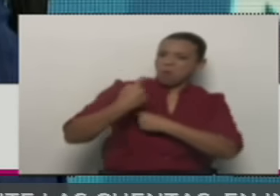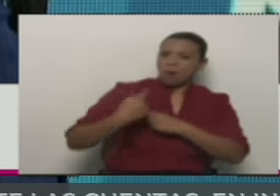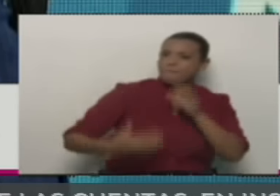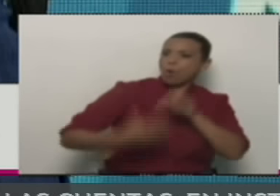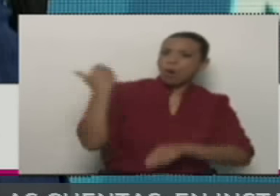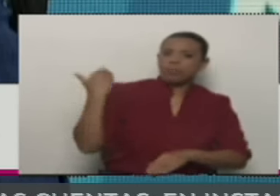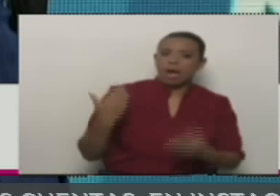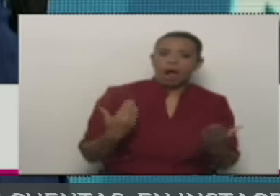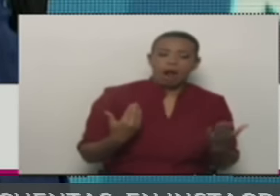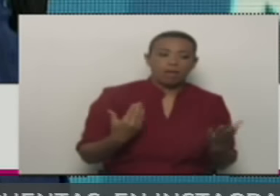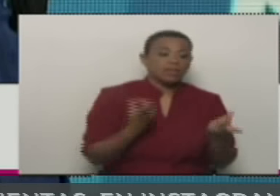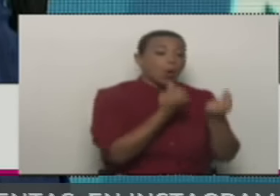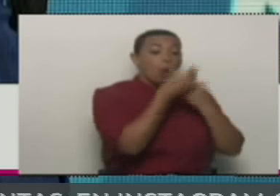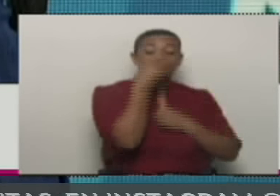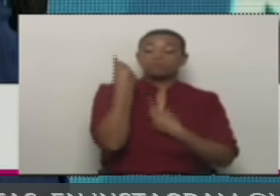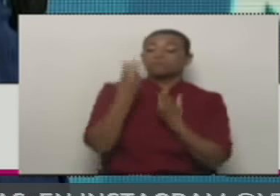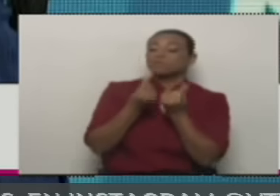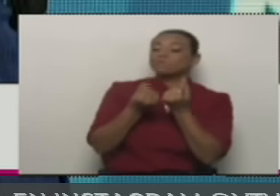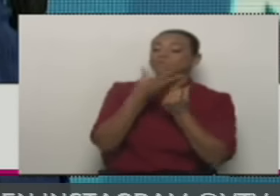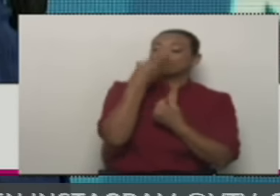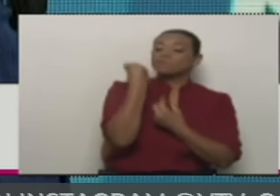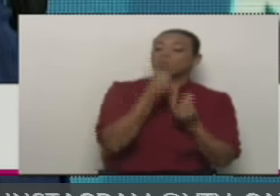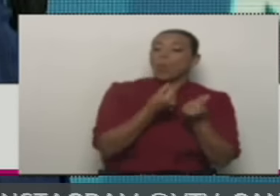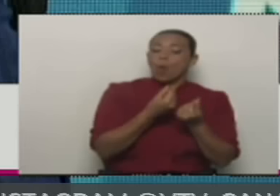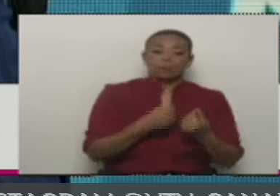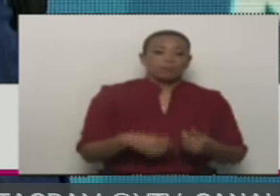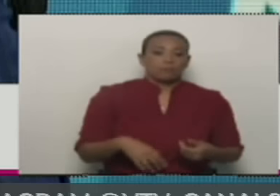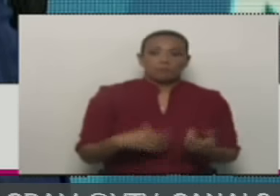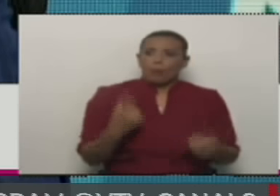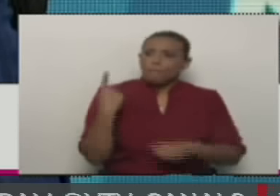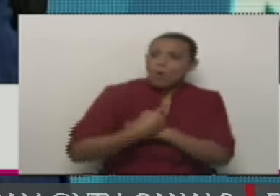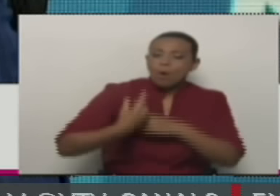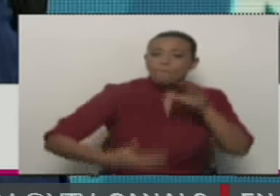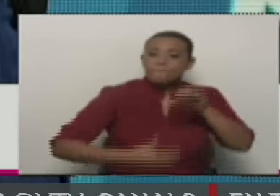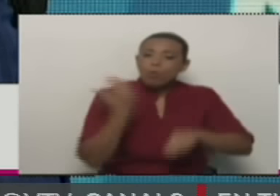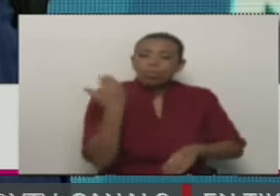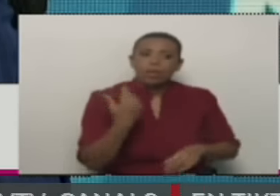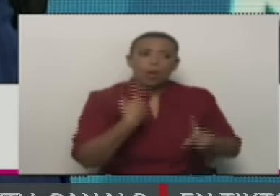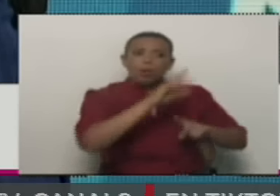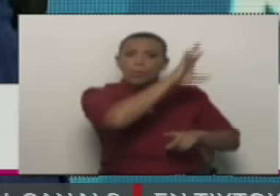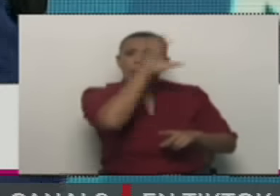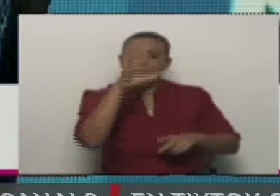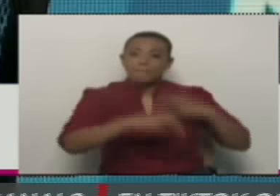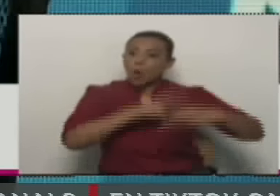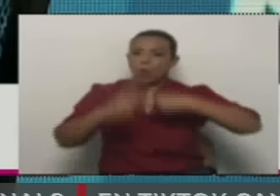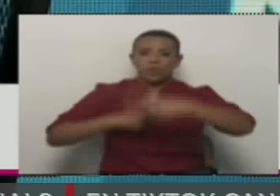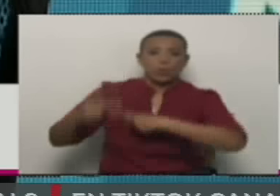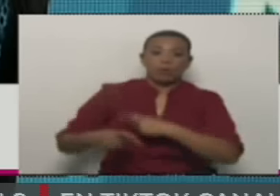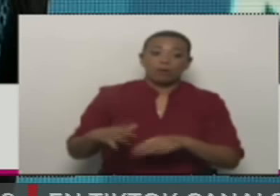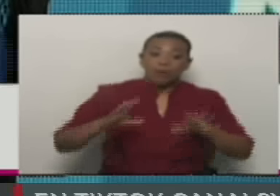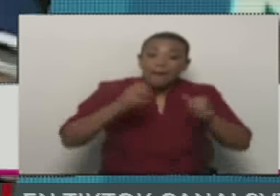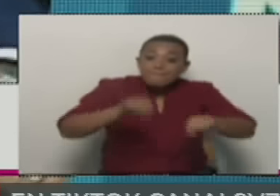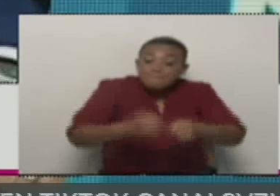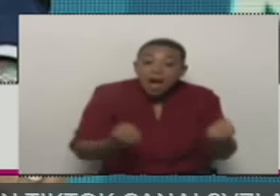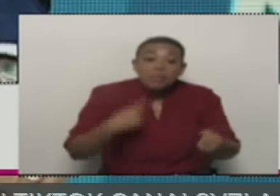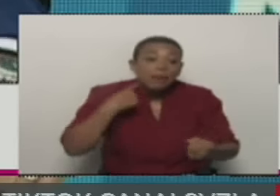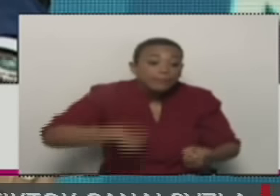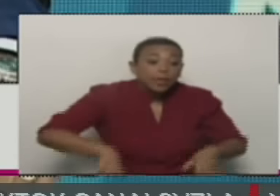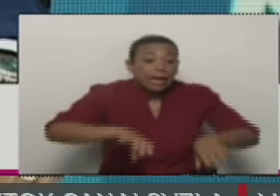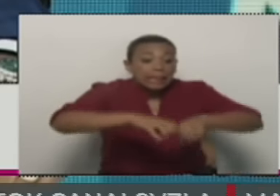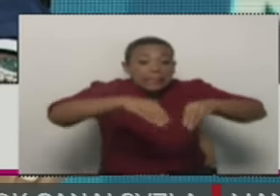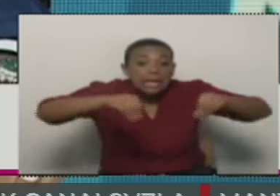de agronegocio, ni le puedes imponer el modelo monoproductivo, porque matas la tierra. Y si matas